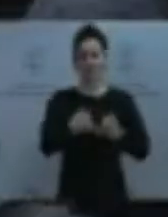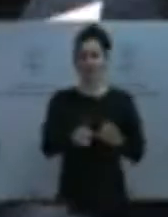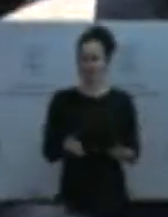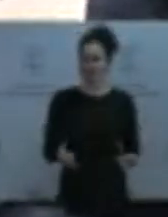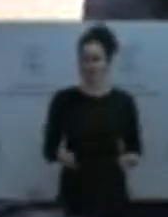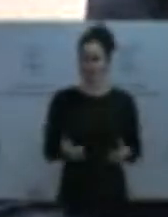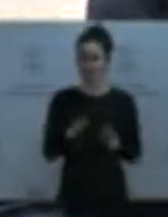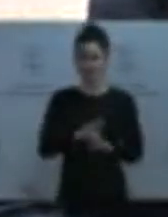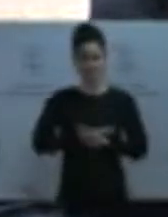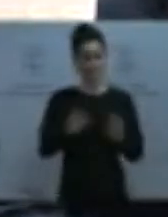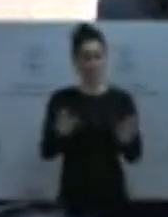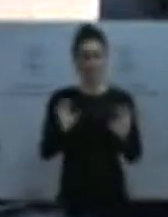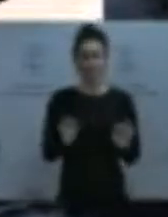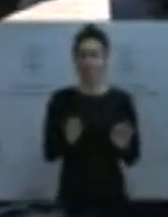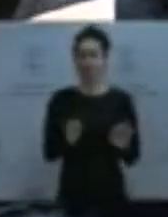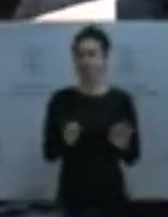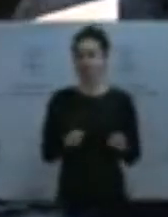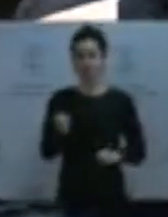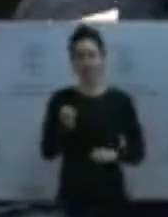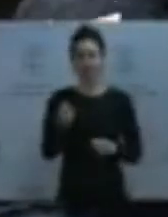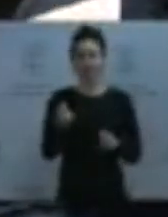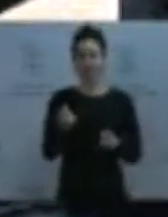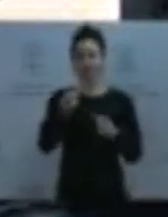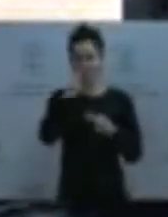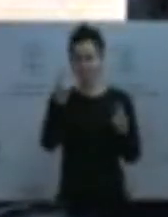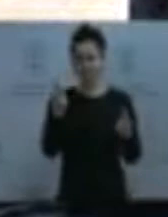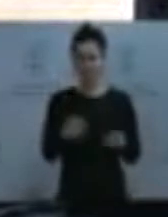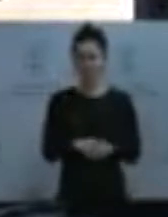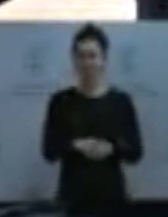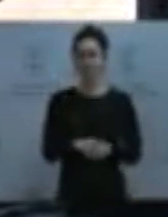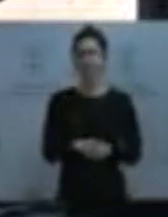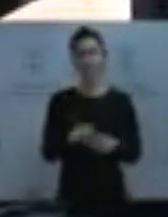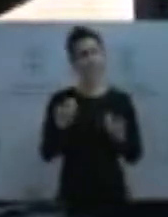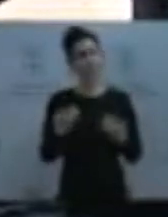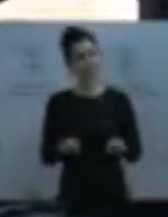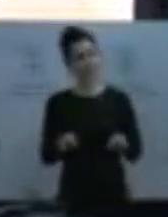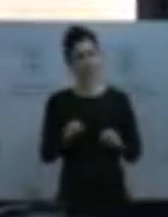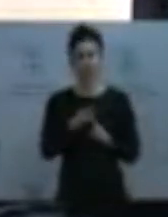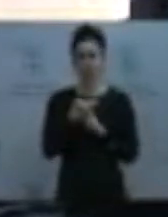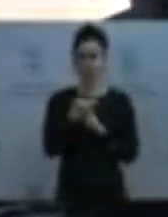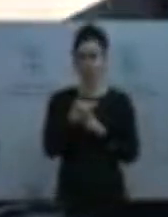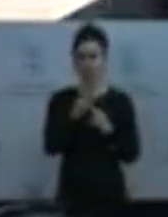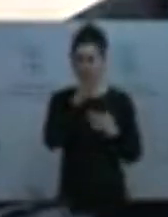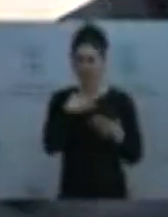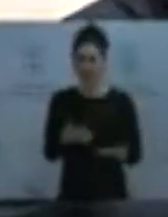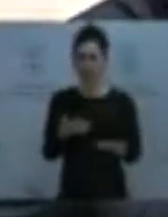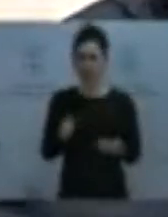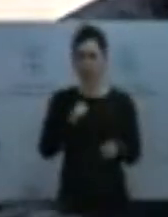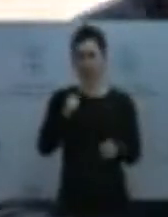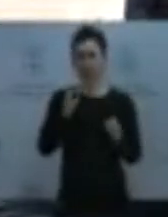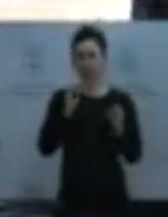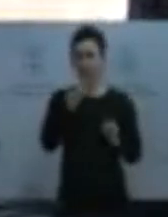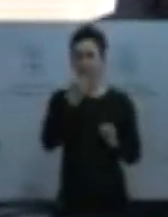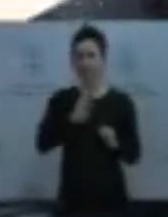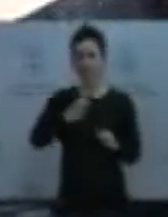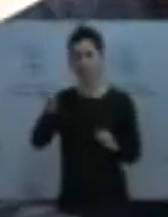arcas públicas. Se da la circunstancia de que incluso si otro operador con la misma tecnología de televisión en radiofrecuencia hubiera